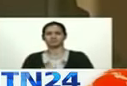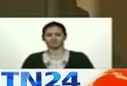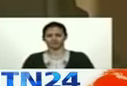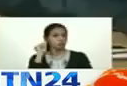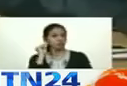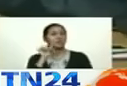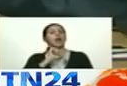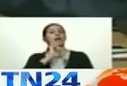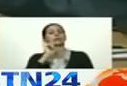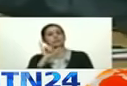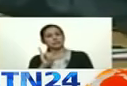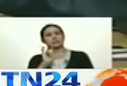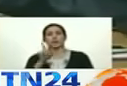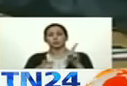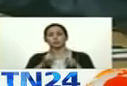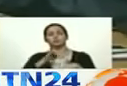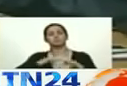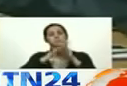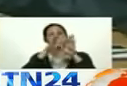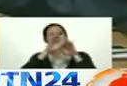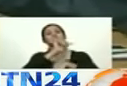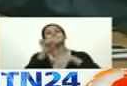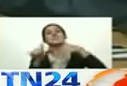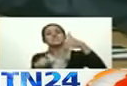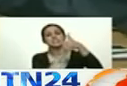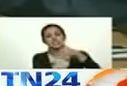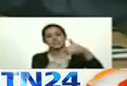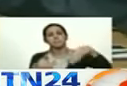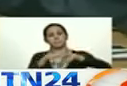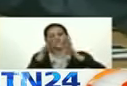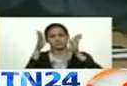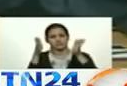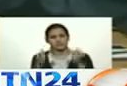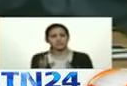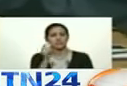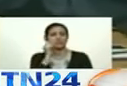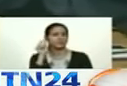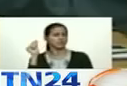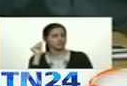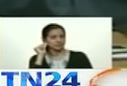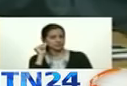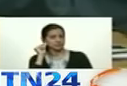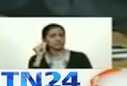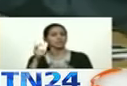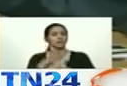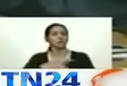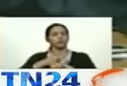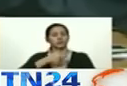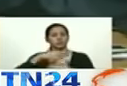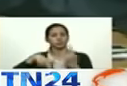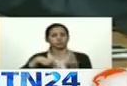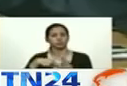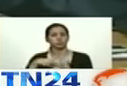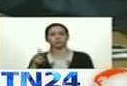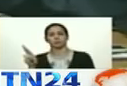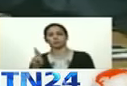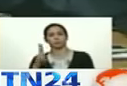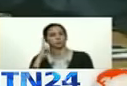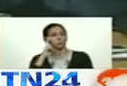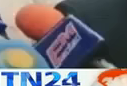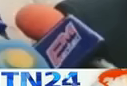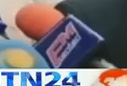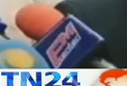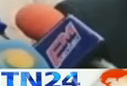partido oficial en la región oriental, luego de que esta tolda política fuera derrotada en los comicios legislativos.